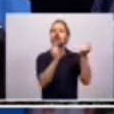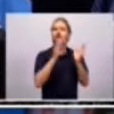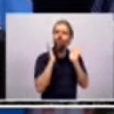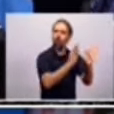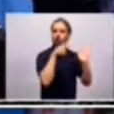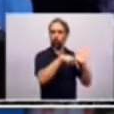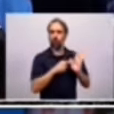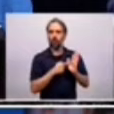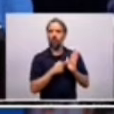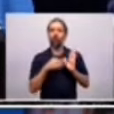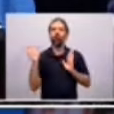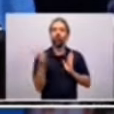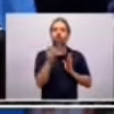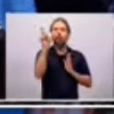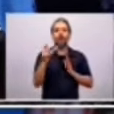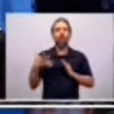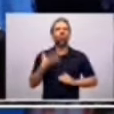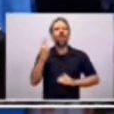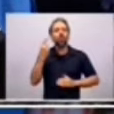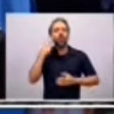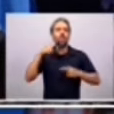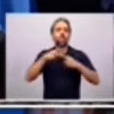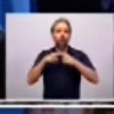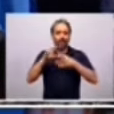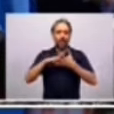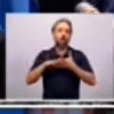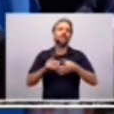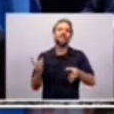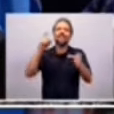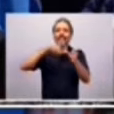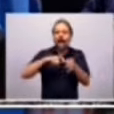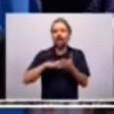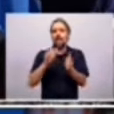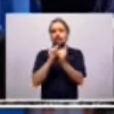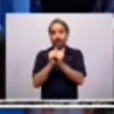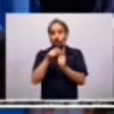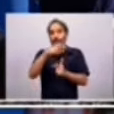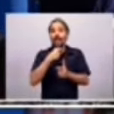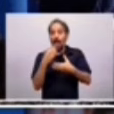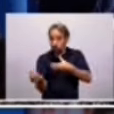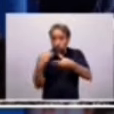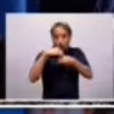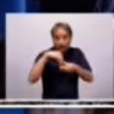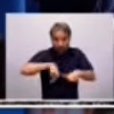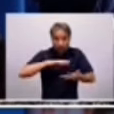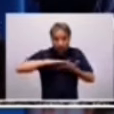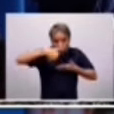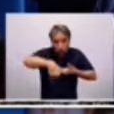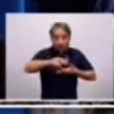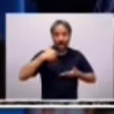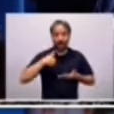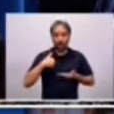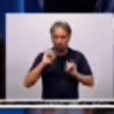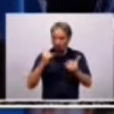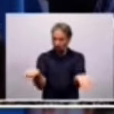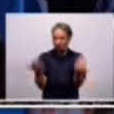Digo, ¿en serio que esto se tiene que discutir entre medio de 365 leyes más o artículos? No, pero aparte, mira, me fui a